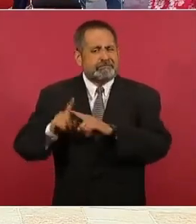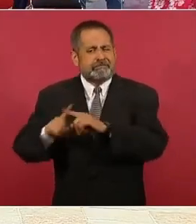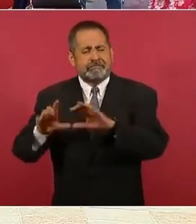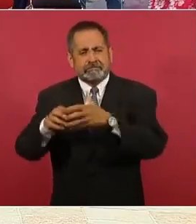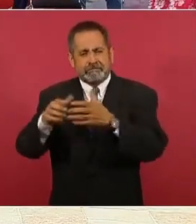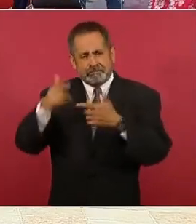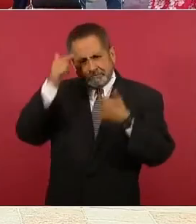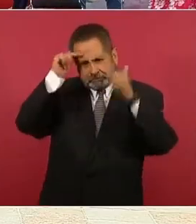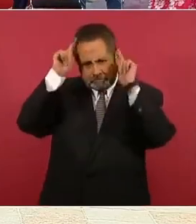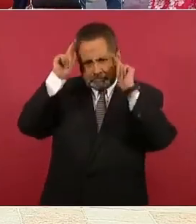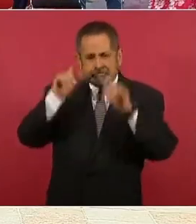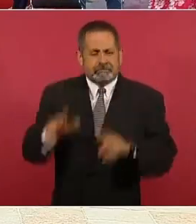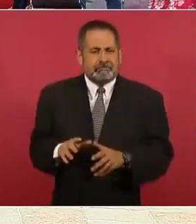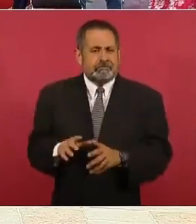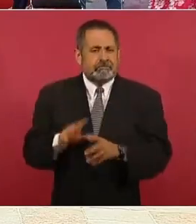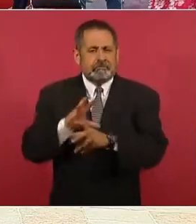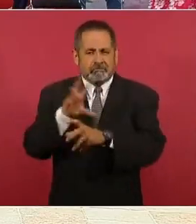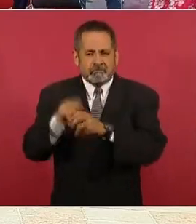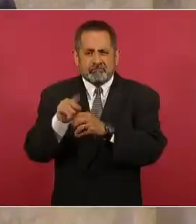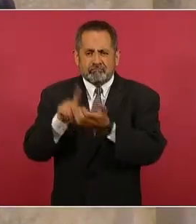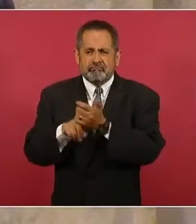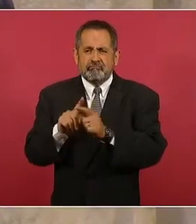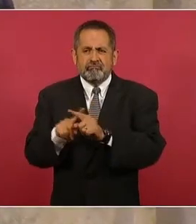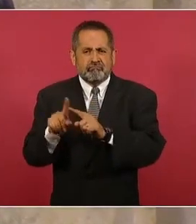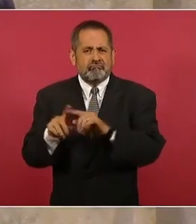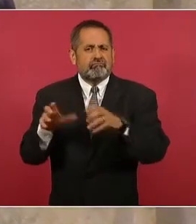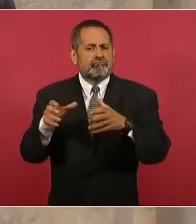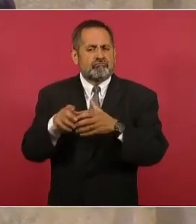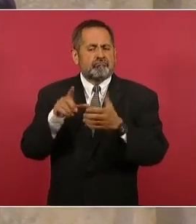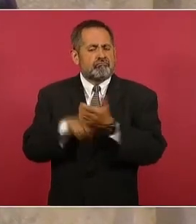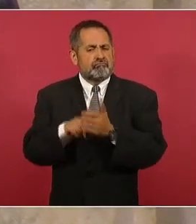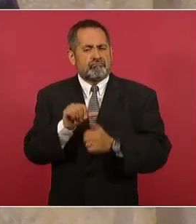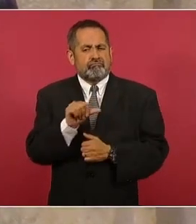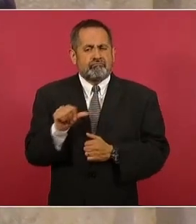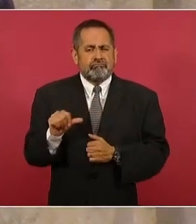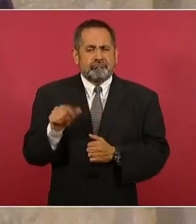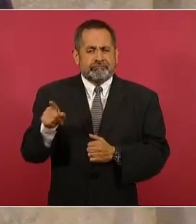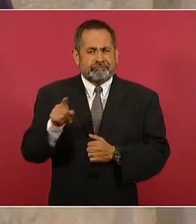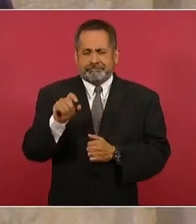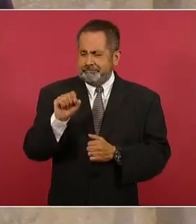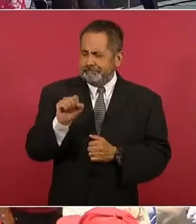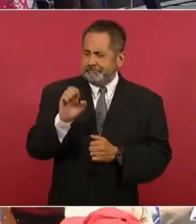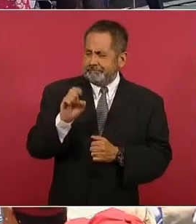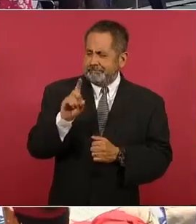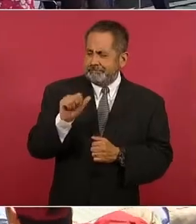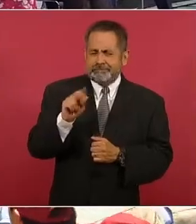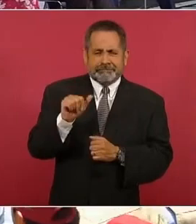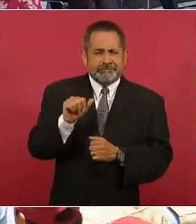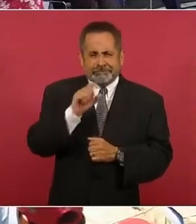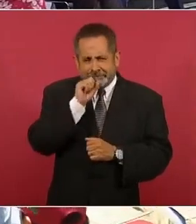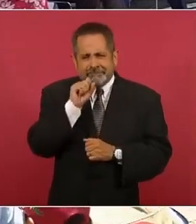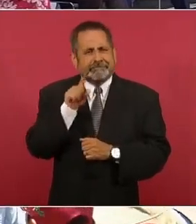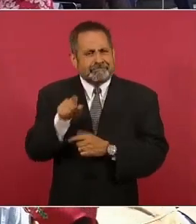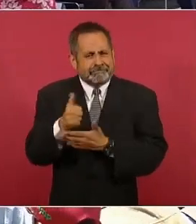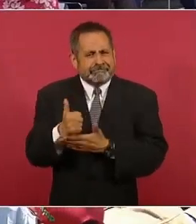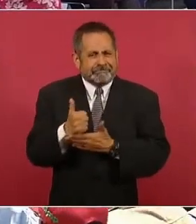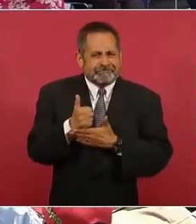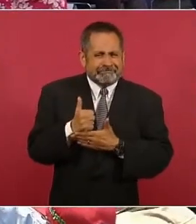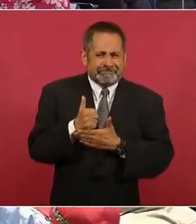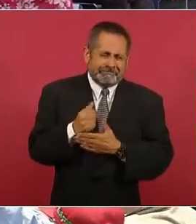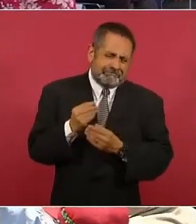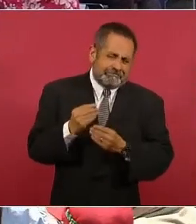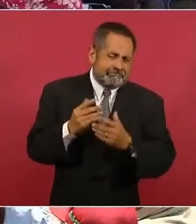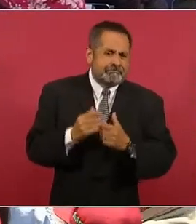Marina, los médicos, enfermeras de la Secretaría de la Defensa Nacional,